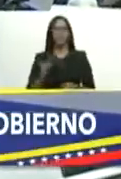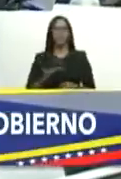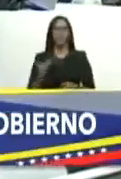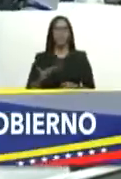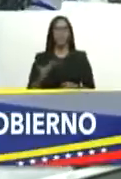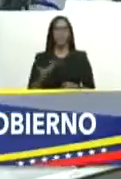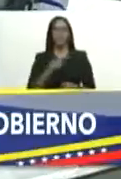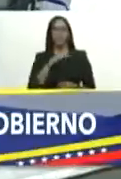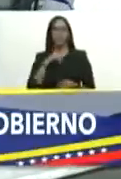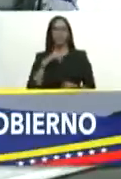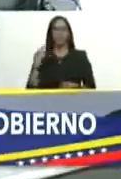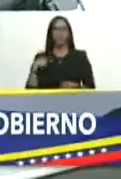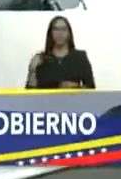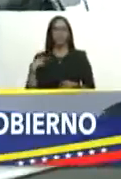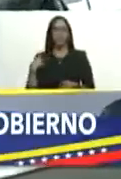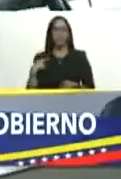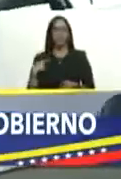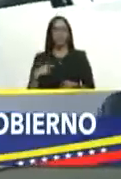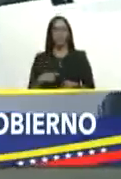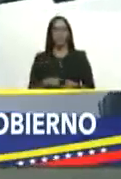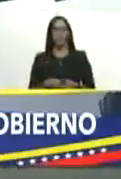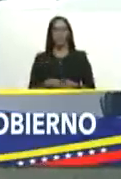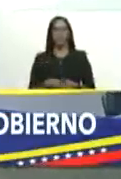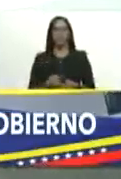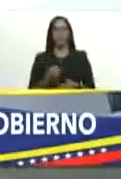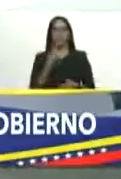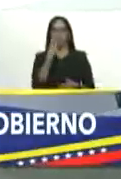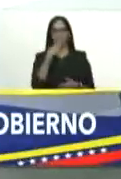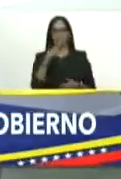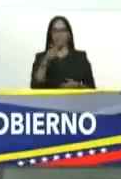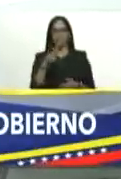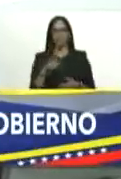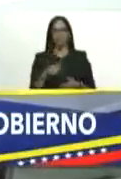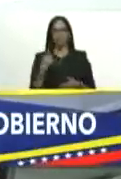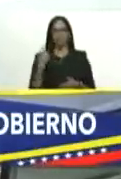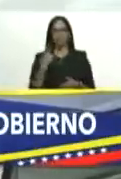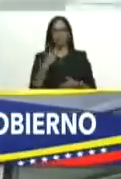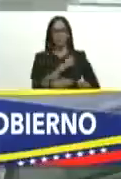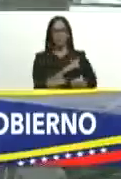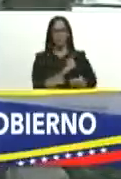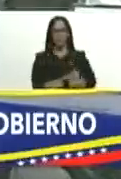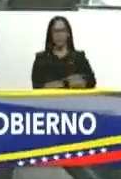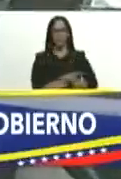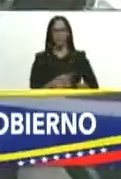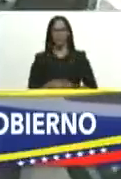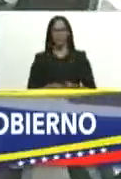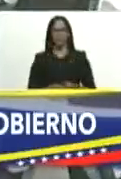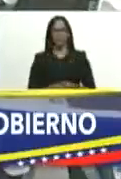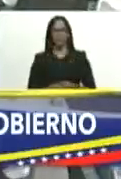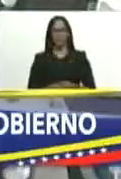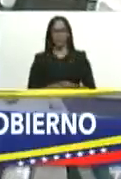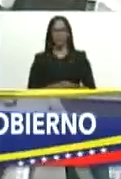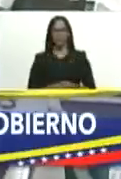que nosotros tengamos la visión de un solo poder.